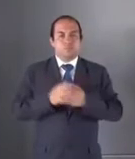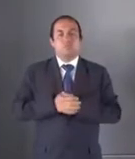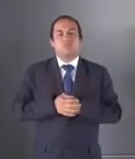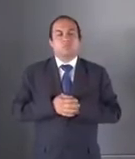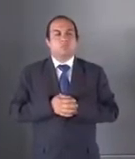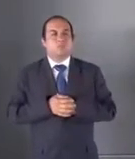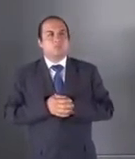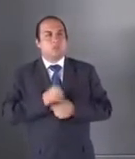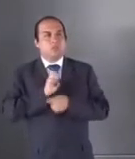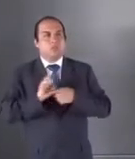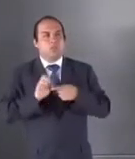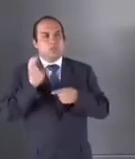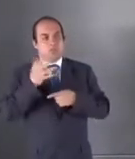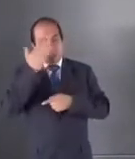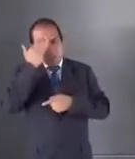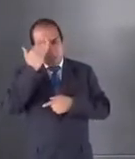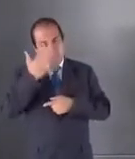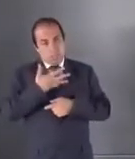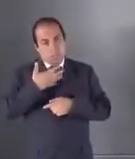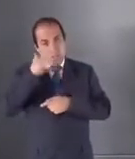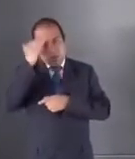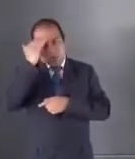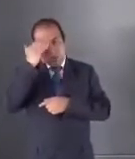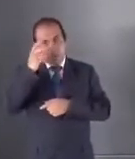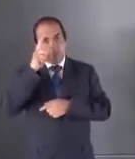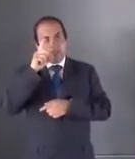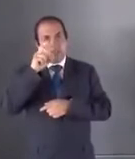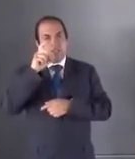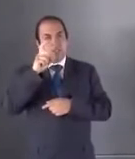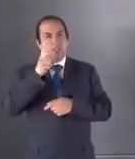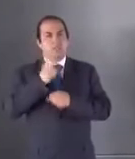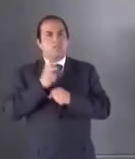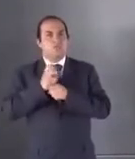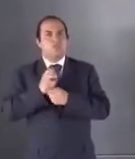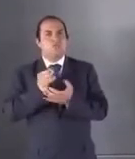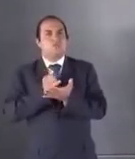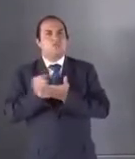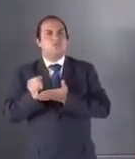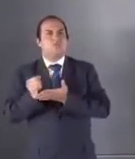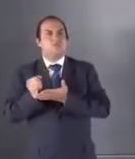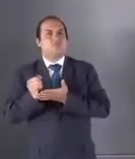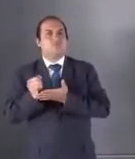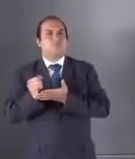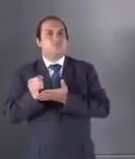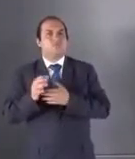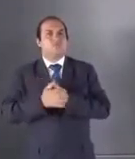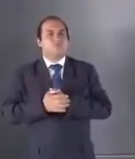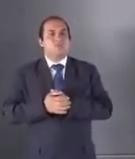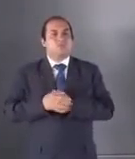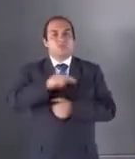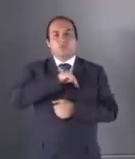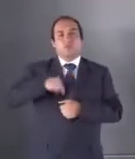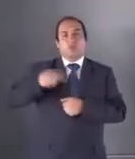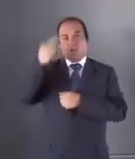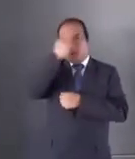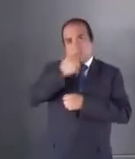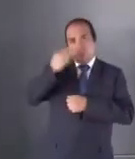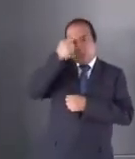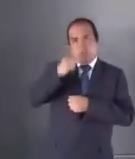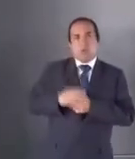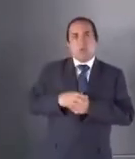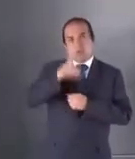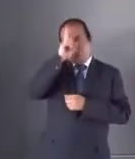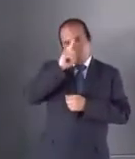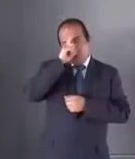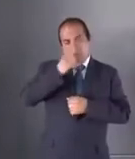tenía conocimiento de este segundo fallo judicial, de esta otra suspensión? Ahí vamos a consultarlo con el consejero jurídico